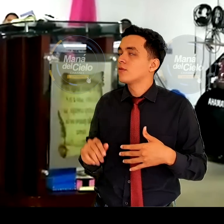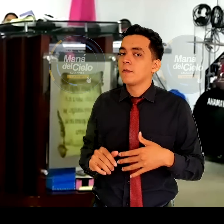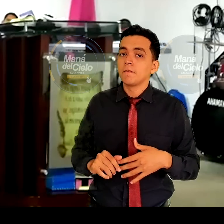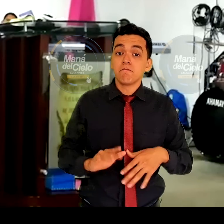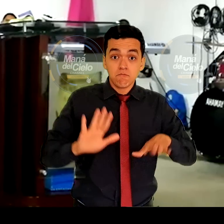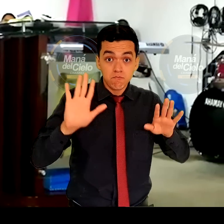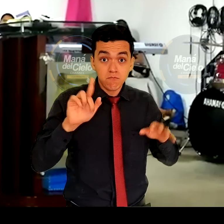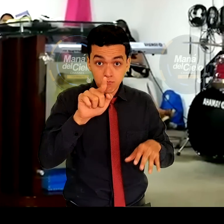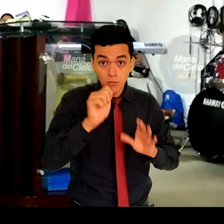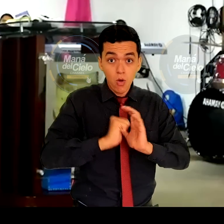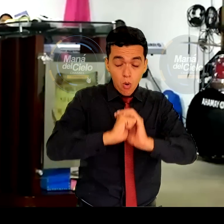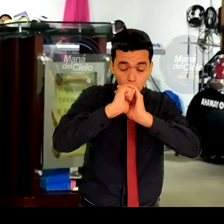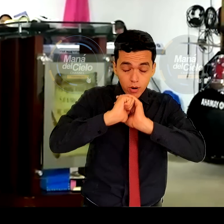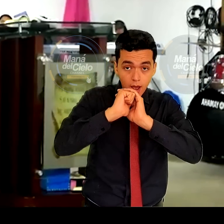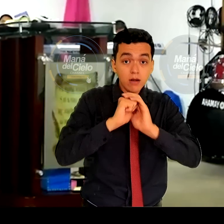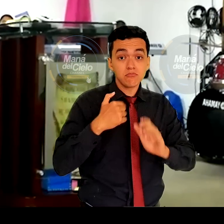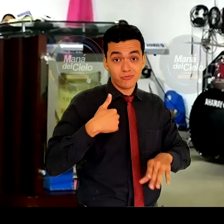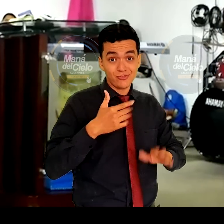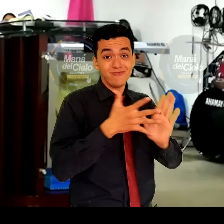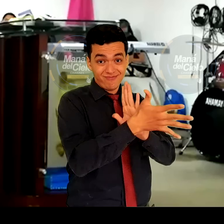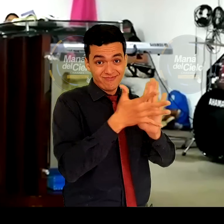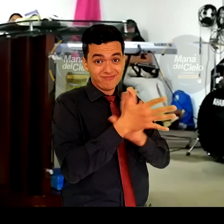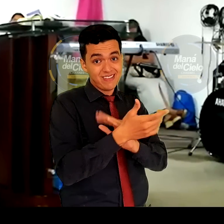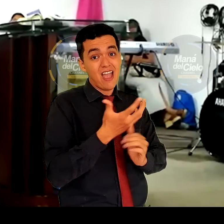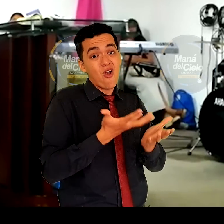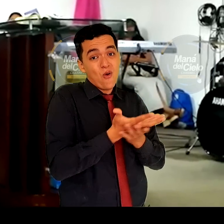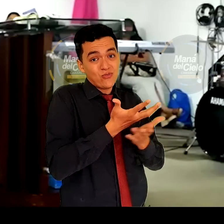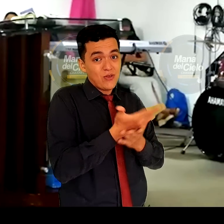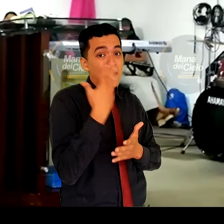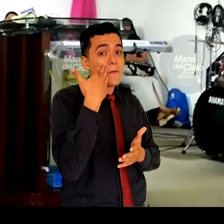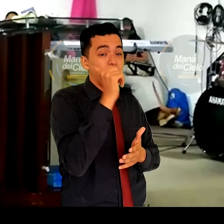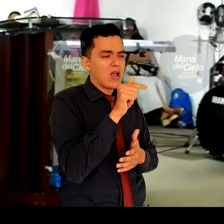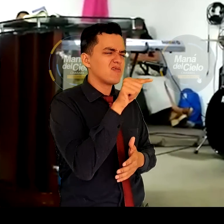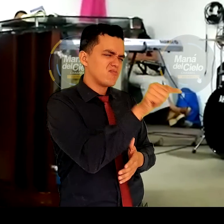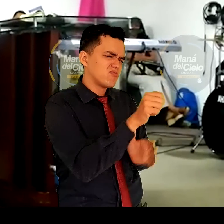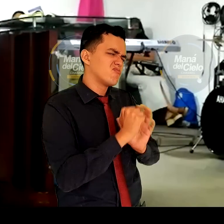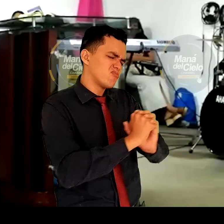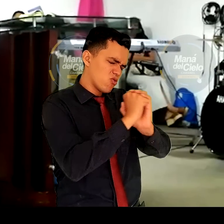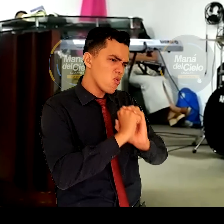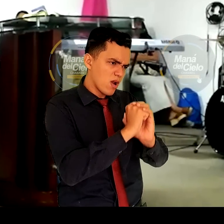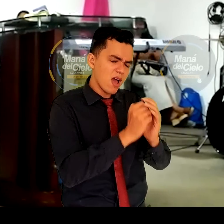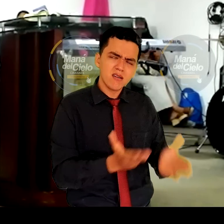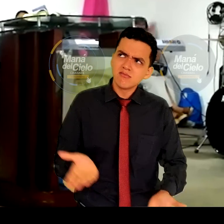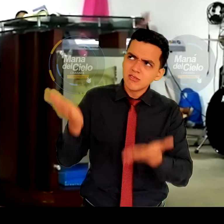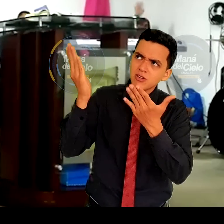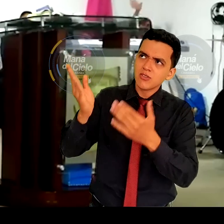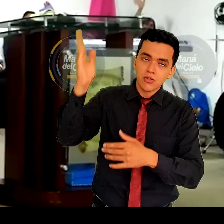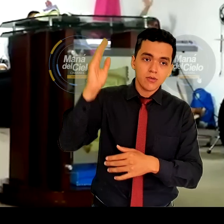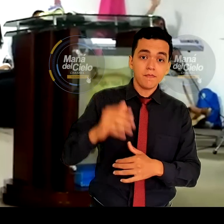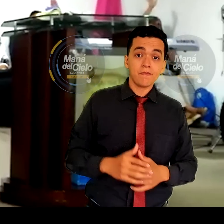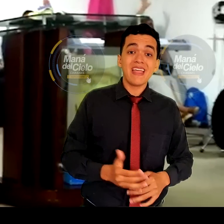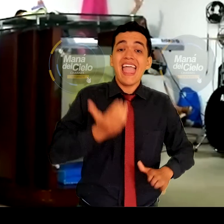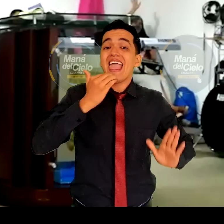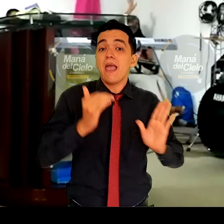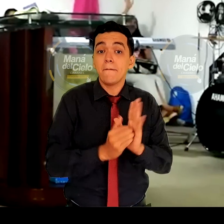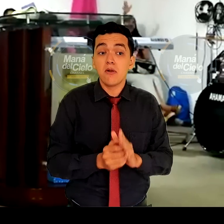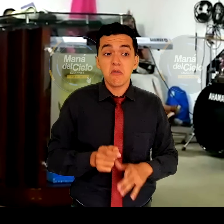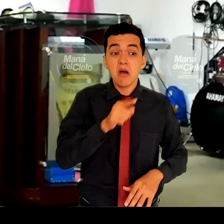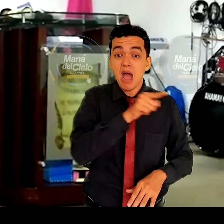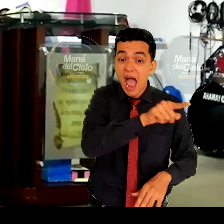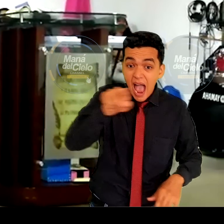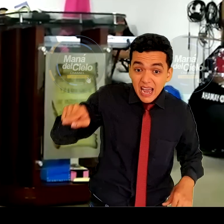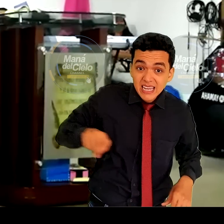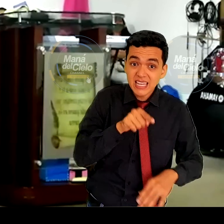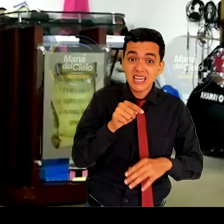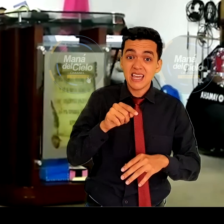teatros están llenos, las universidades están llenas de jóvenes perdidos. Tráelos, Señor, sálvalos y regálanos como esposo. Y a 2 muchachas el Señor